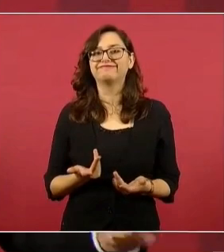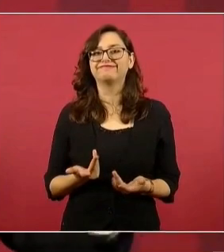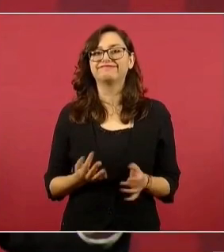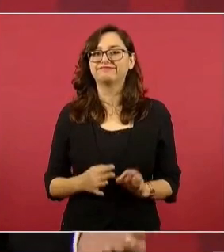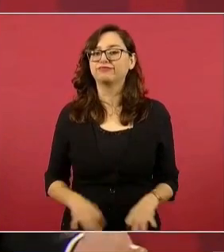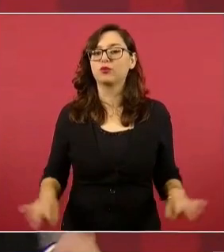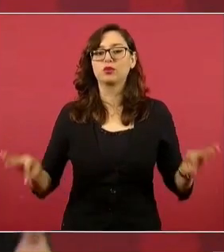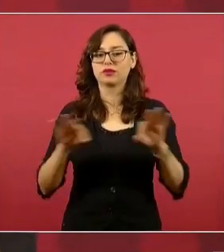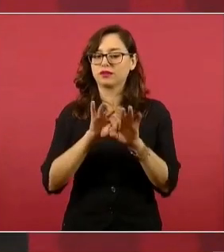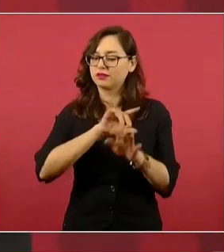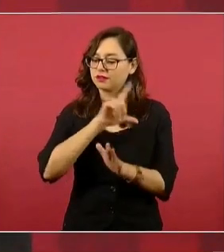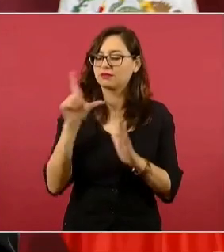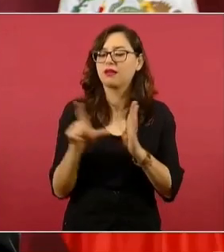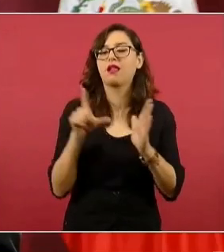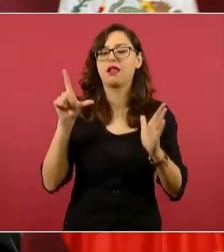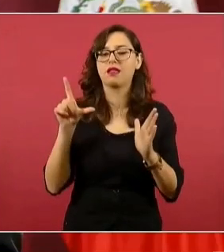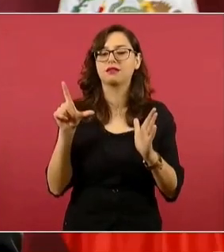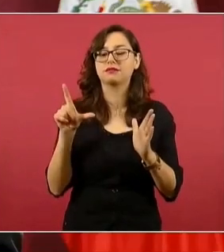pueblo.